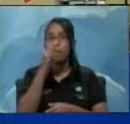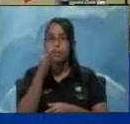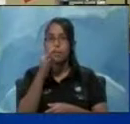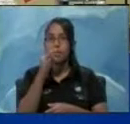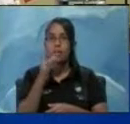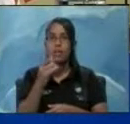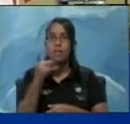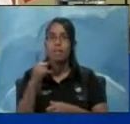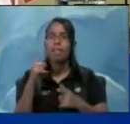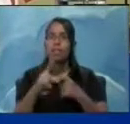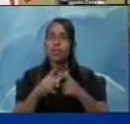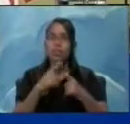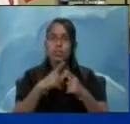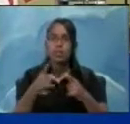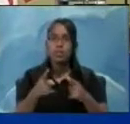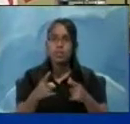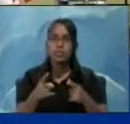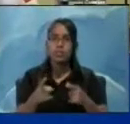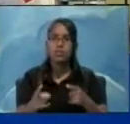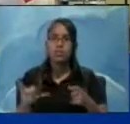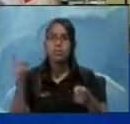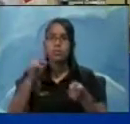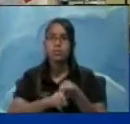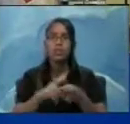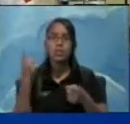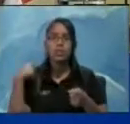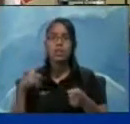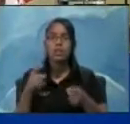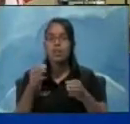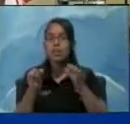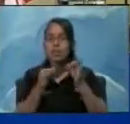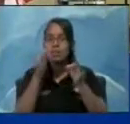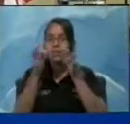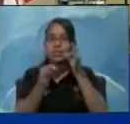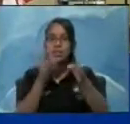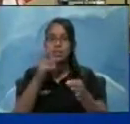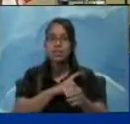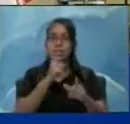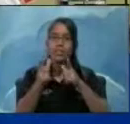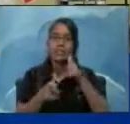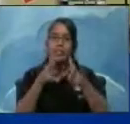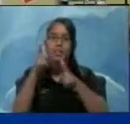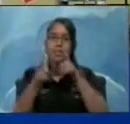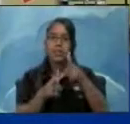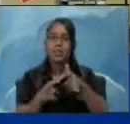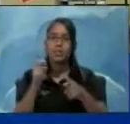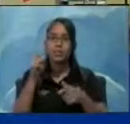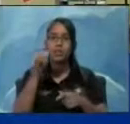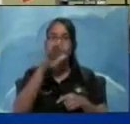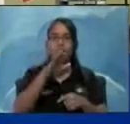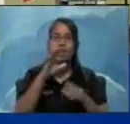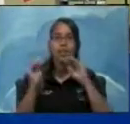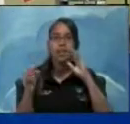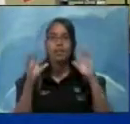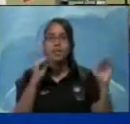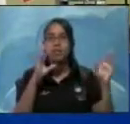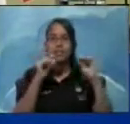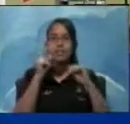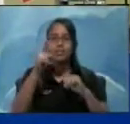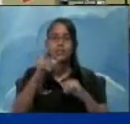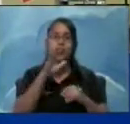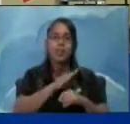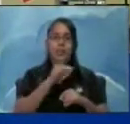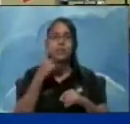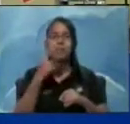mi olfa tiene Don de de interpretación de lengua usted está hablando en lengua y ella sabe lo que